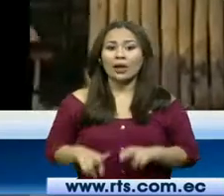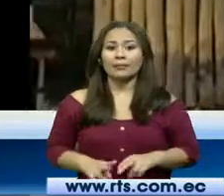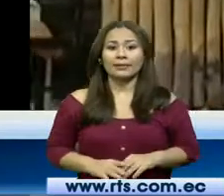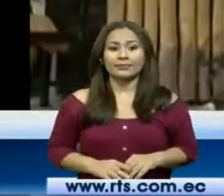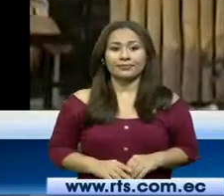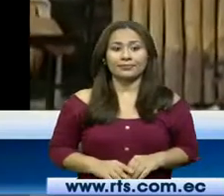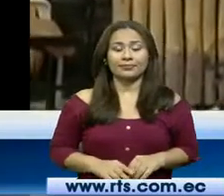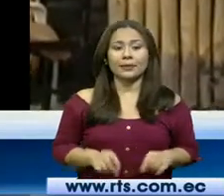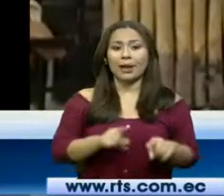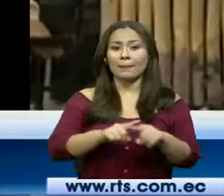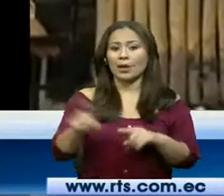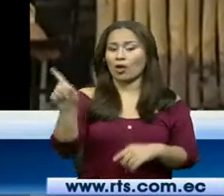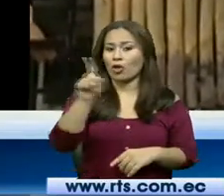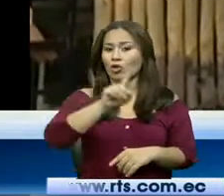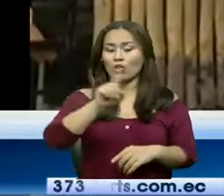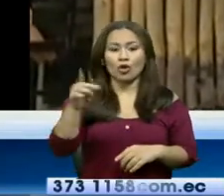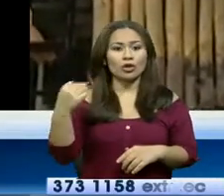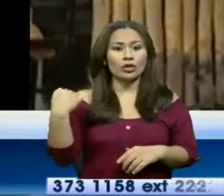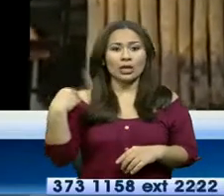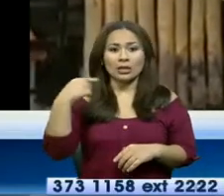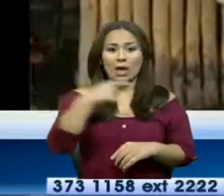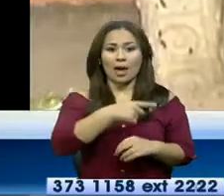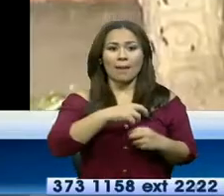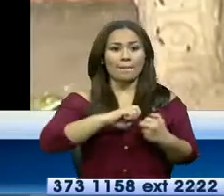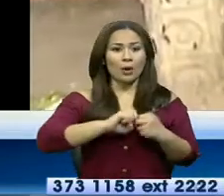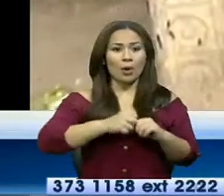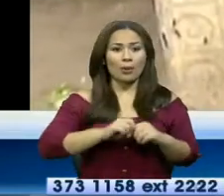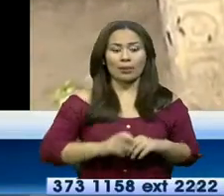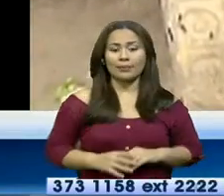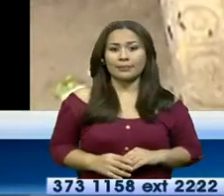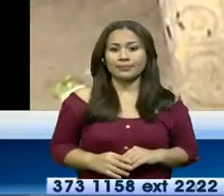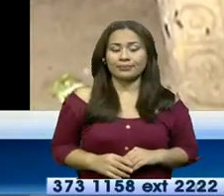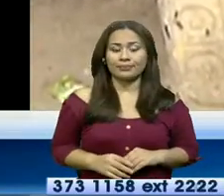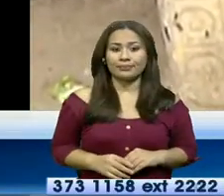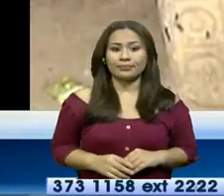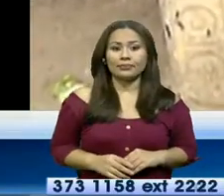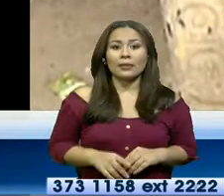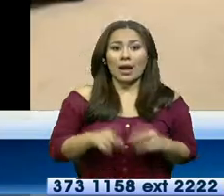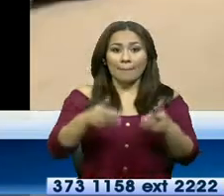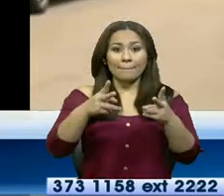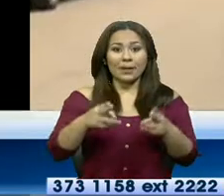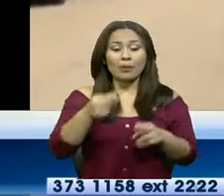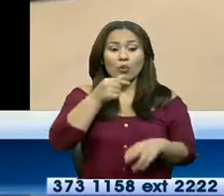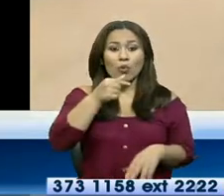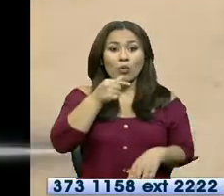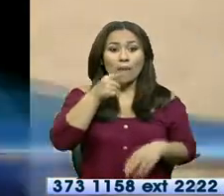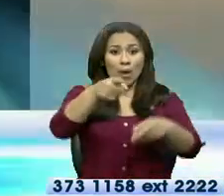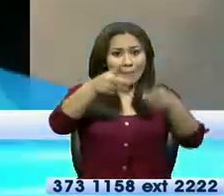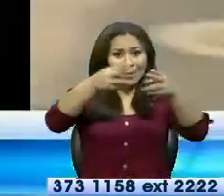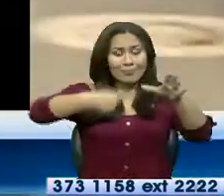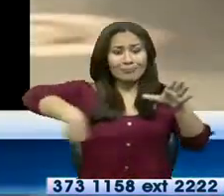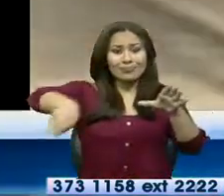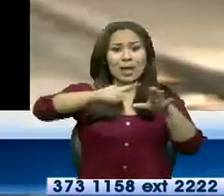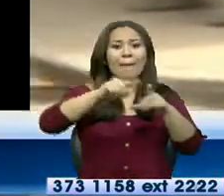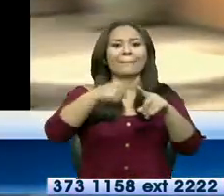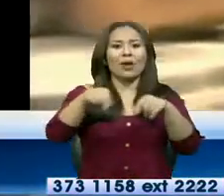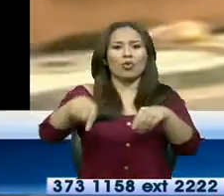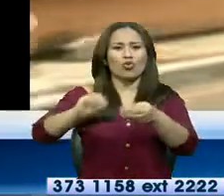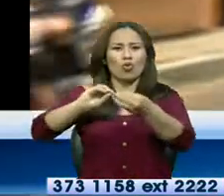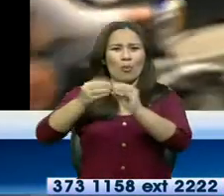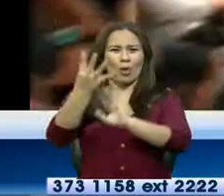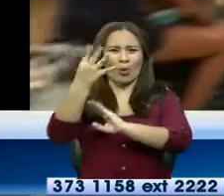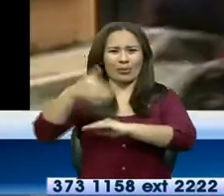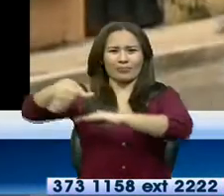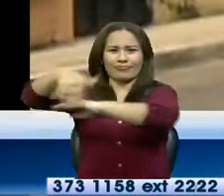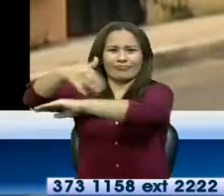pero no tienen nada que ver en ese problema. En el mismo Guasmo Sur, esta vez en el bloque 4 de la